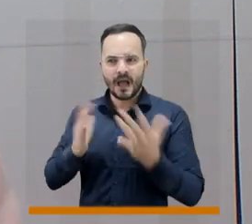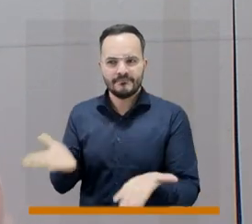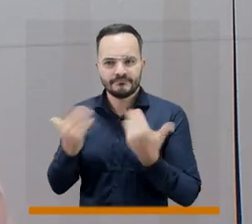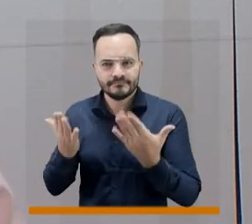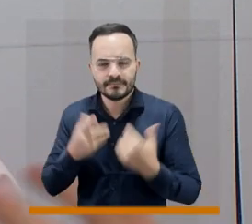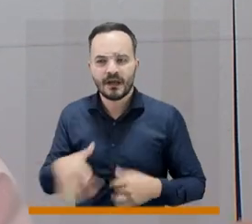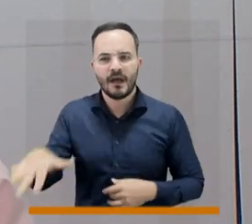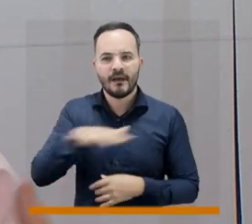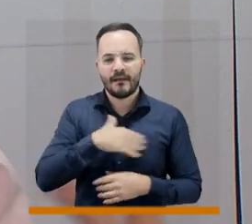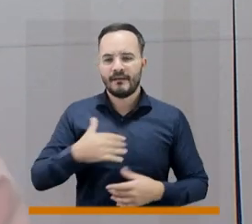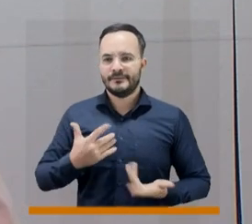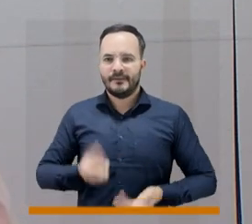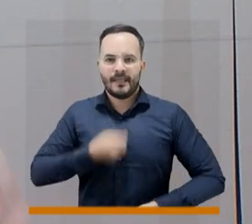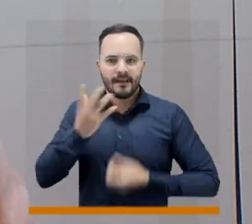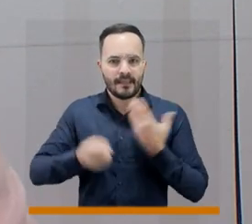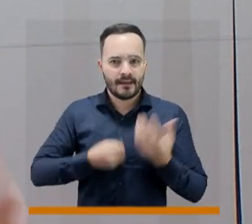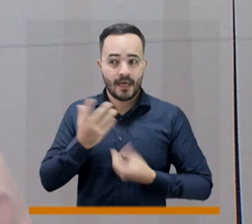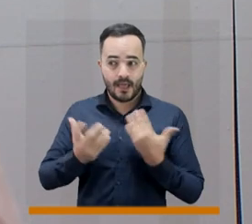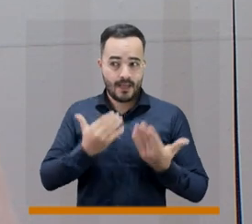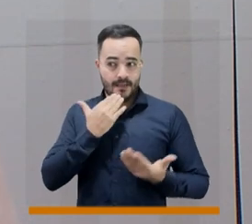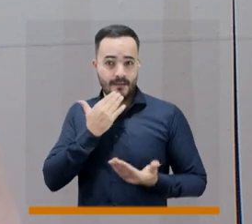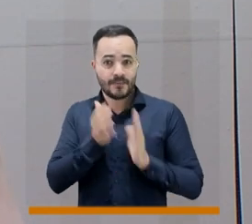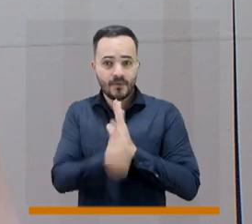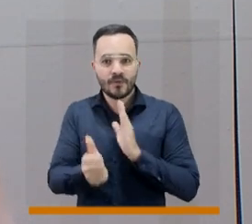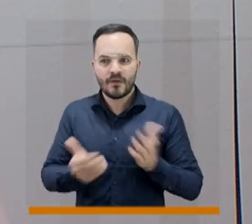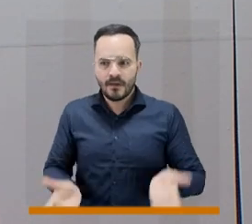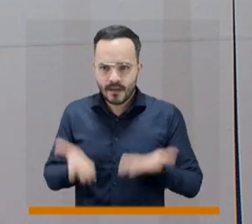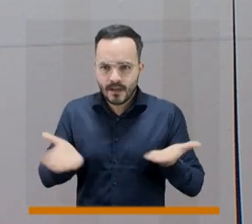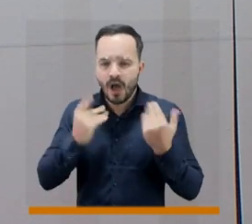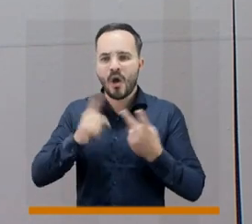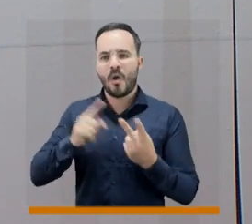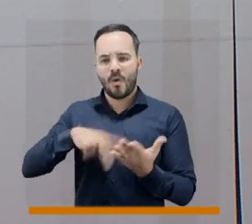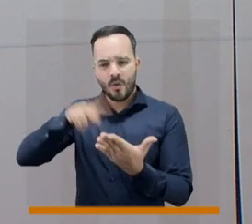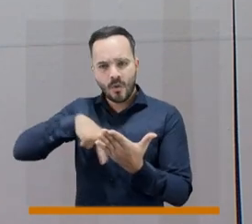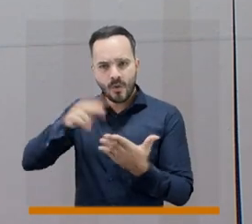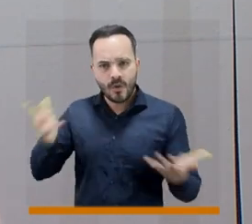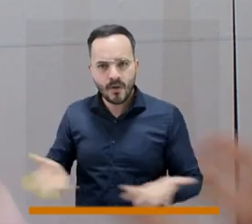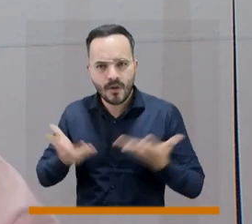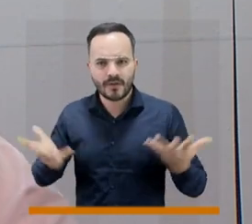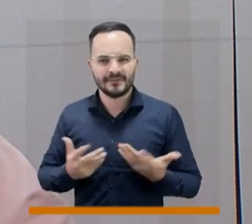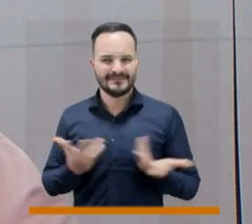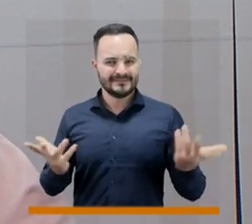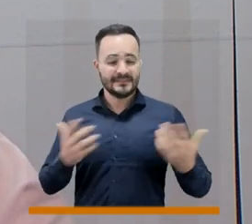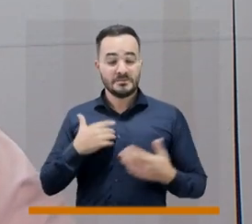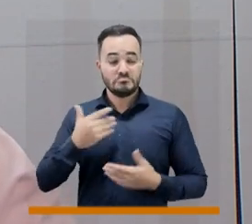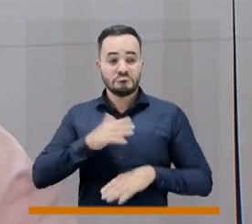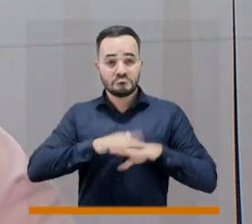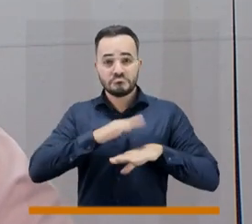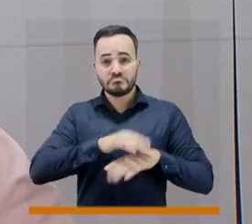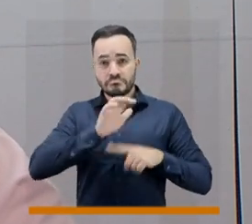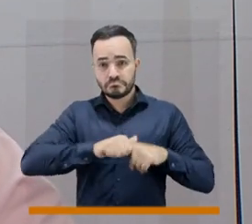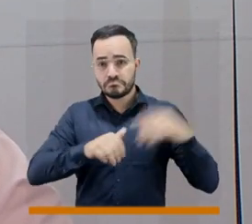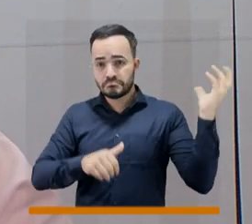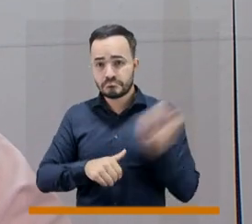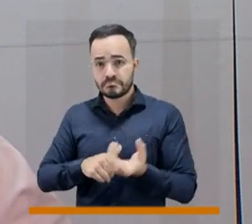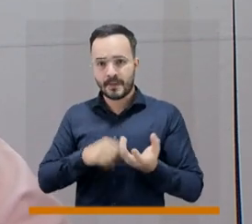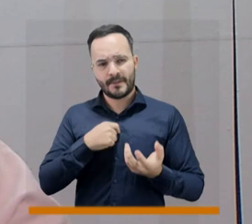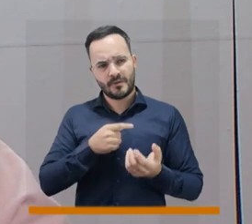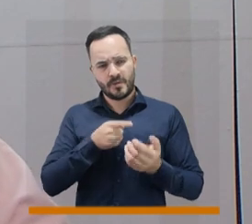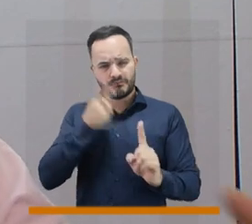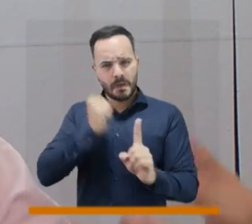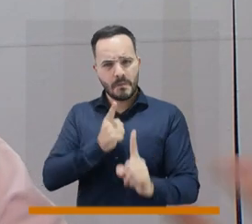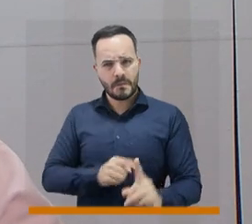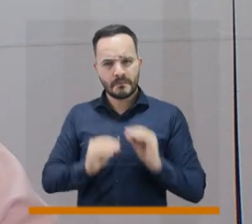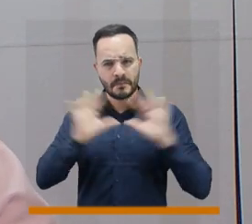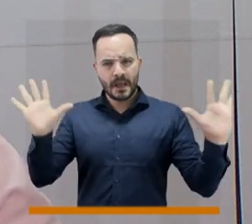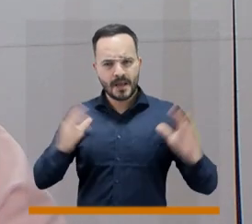la lectura, a la escritura y a la oralidad, que no la estamos viendo en un plan completo de la biblioteca, que tuvimos la oportunidad en debate de escucharlo, pero no fue claro,